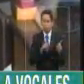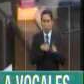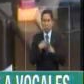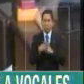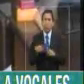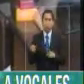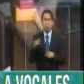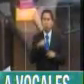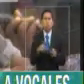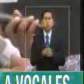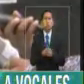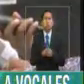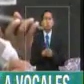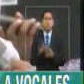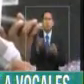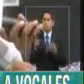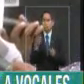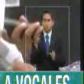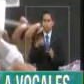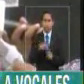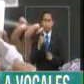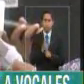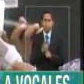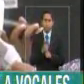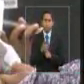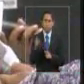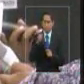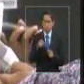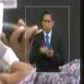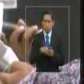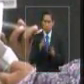a quienes deseen postularse que lo hagan con la mayor celeridad posible.